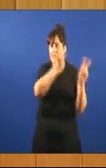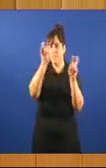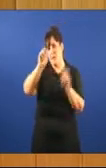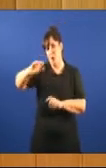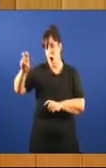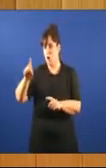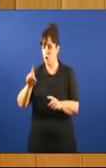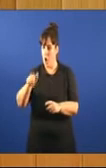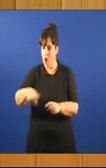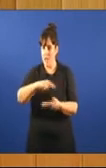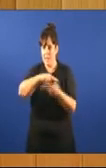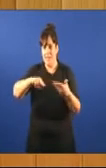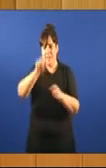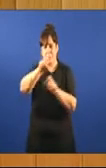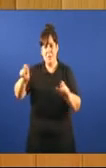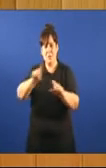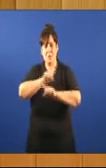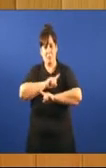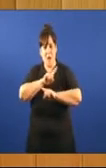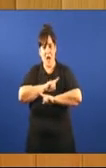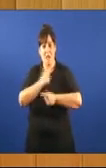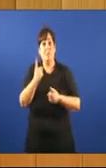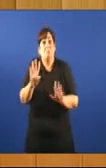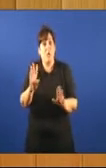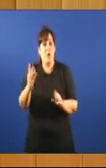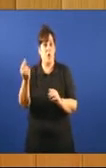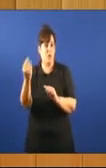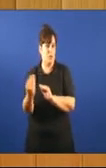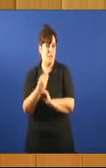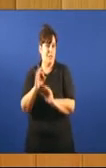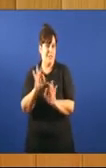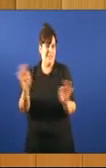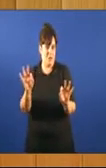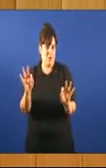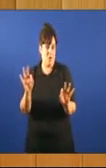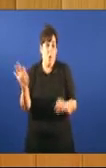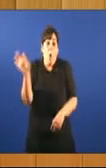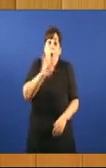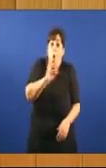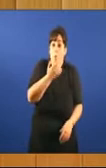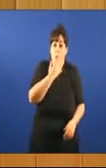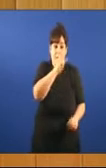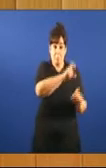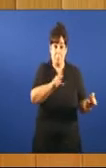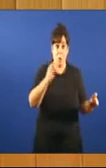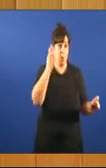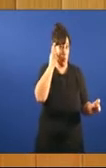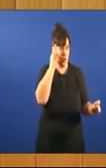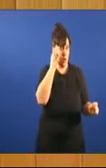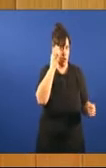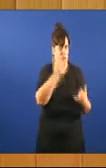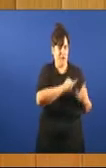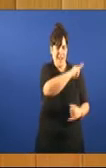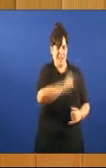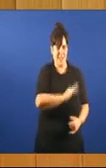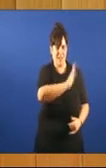noso país que ficaron sen ningunha prestación, ou ás mulleres que sofren con máis dureza a crise